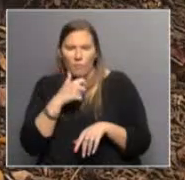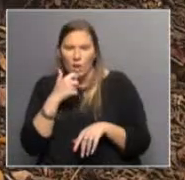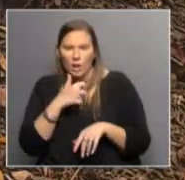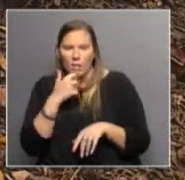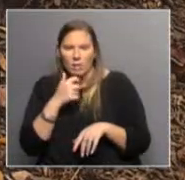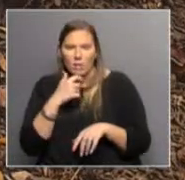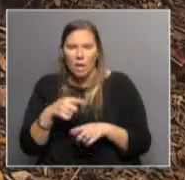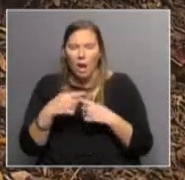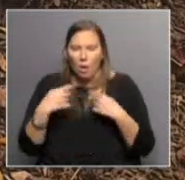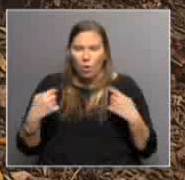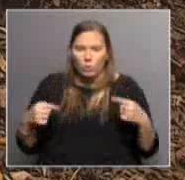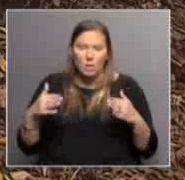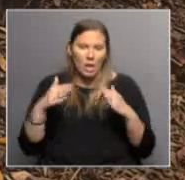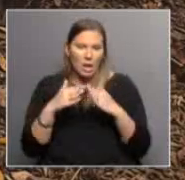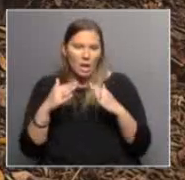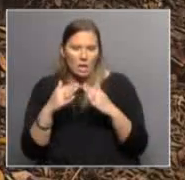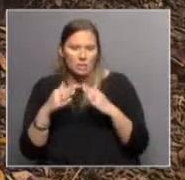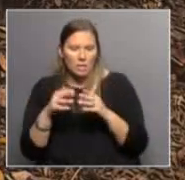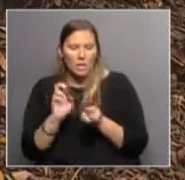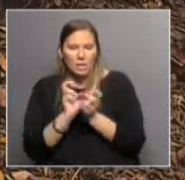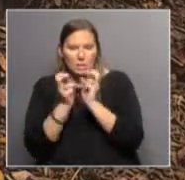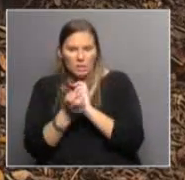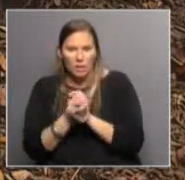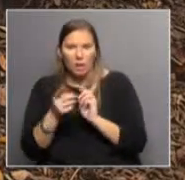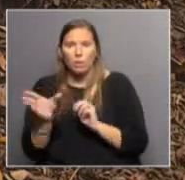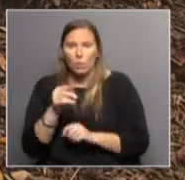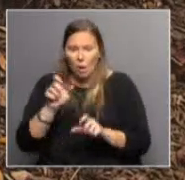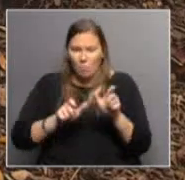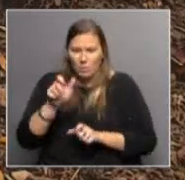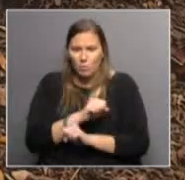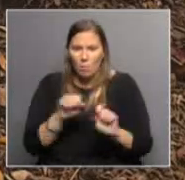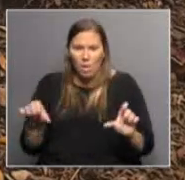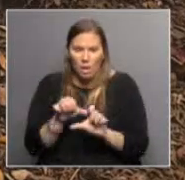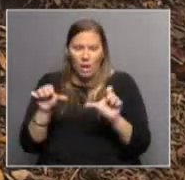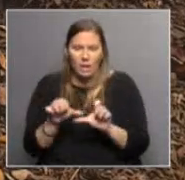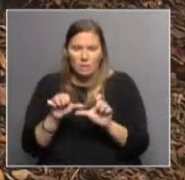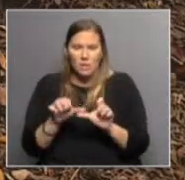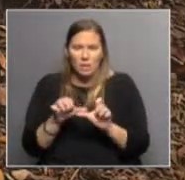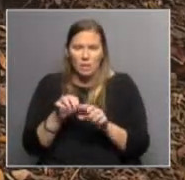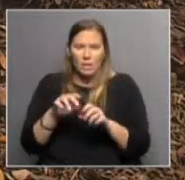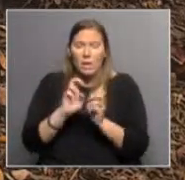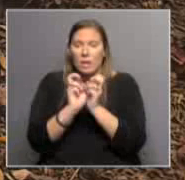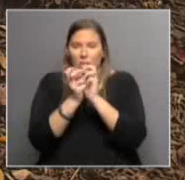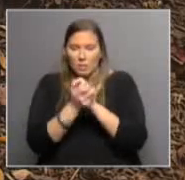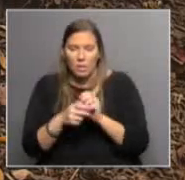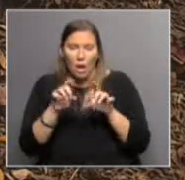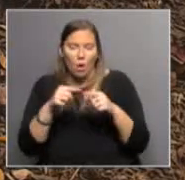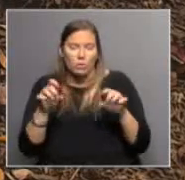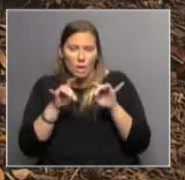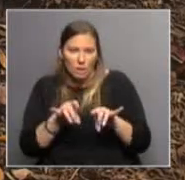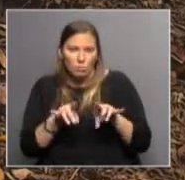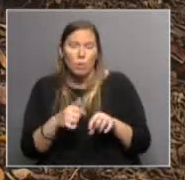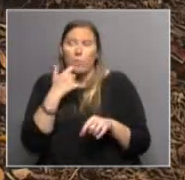de residuos orgánicos domiciliarios en Montevideo y no todas las personas pueden hacer compost desde la casa, por falta de espacio, por falta de tiempo, a veces por